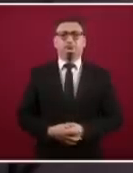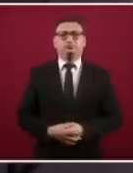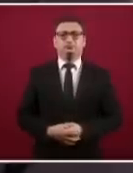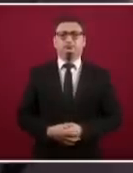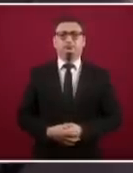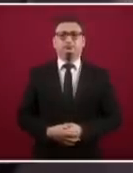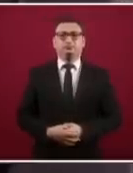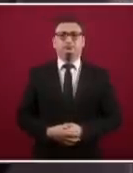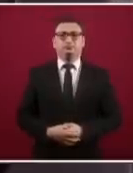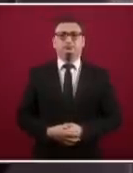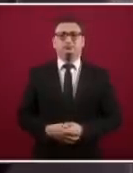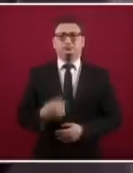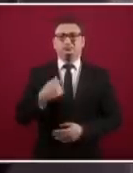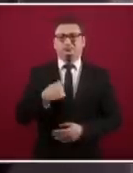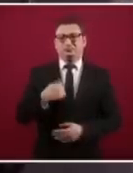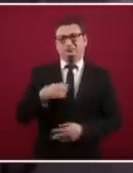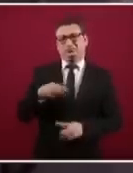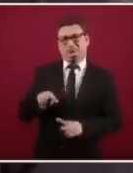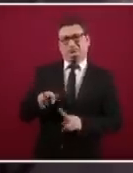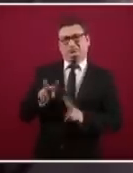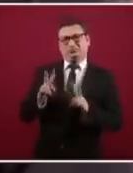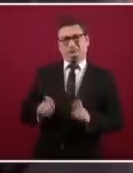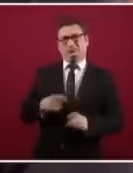me produce